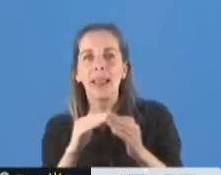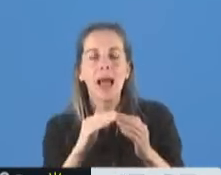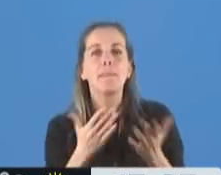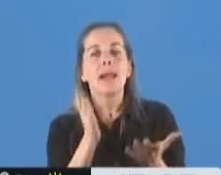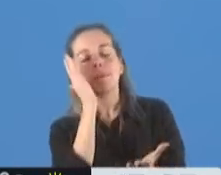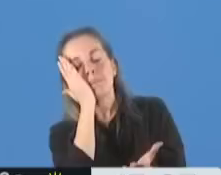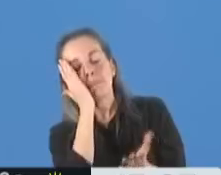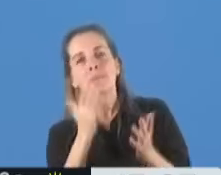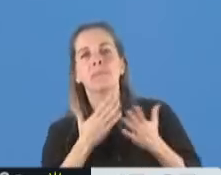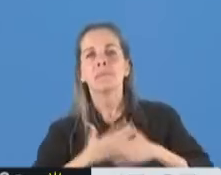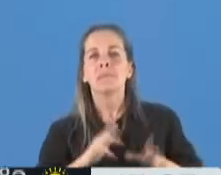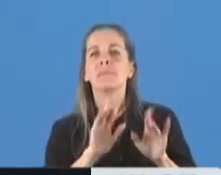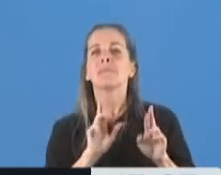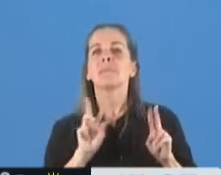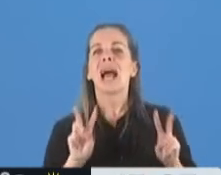paz.